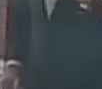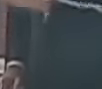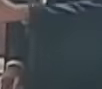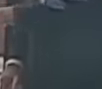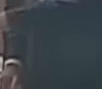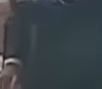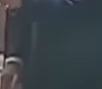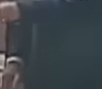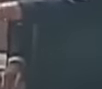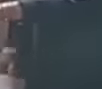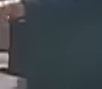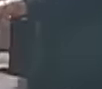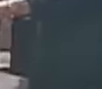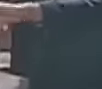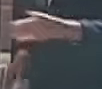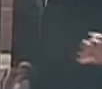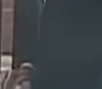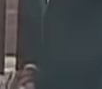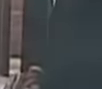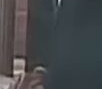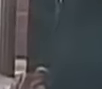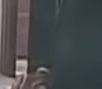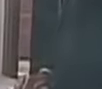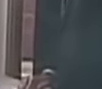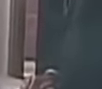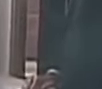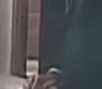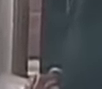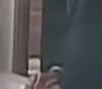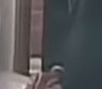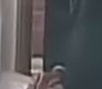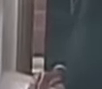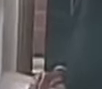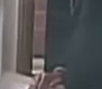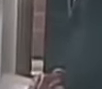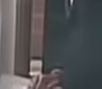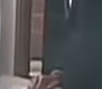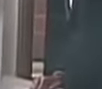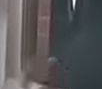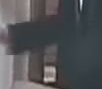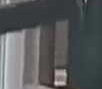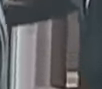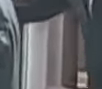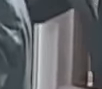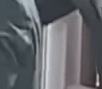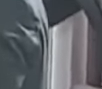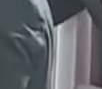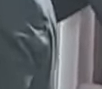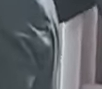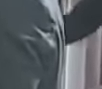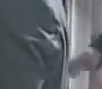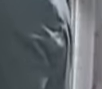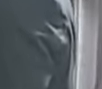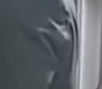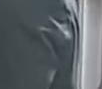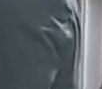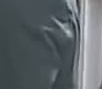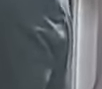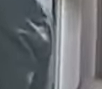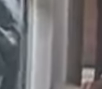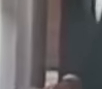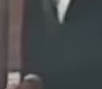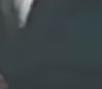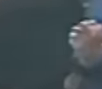saludo a cada una de las autoridades que están acá presentes, diputados del Bloque de la Patria, así como también de